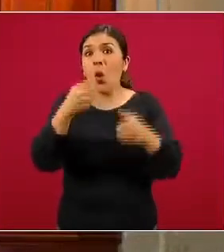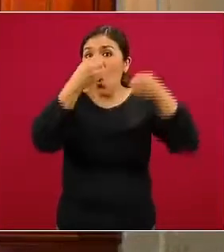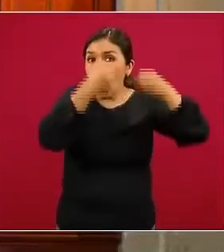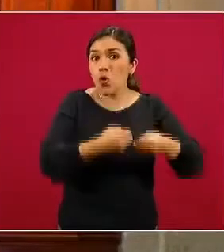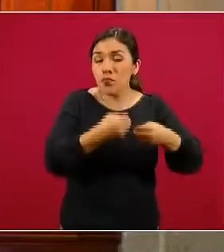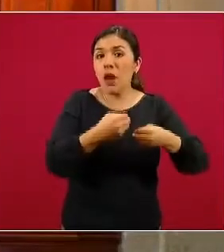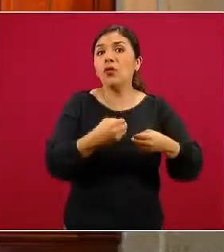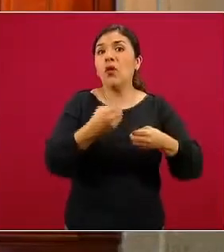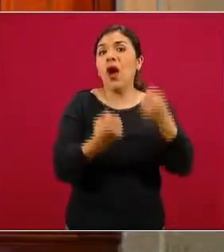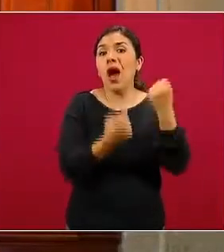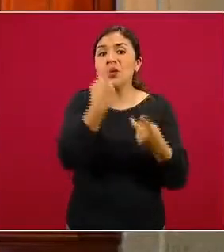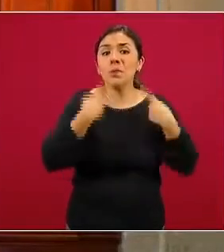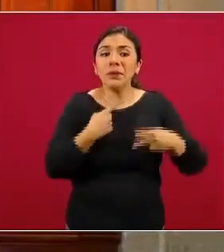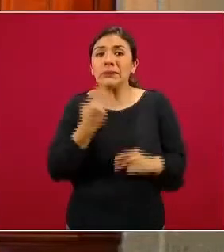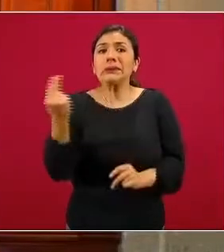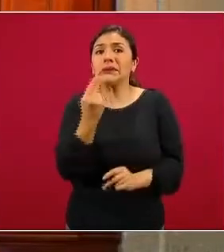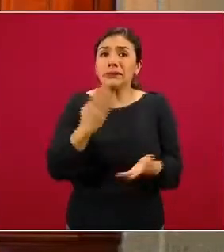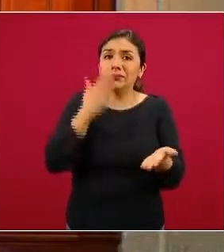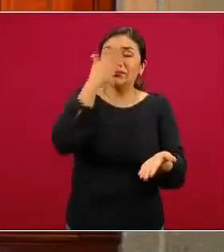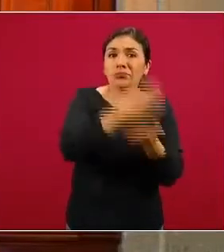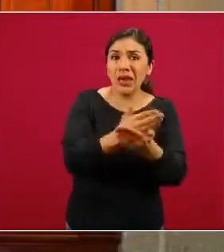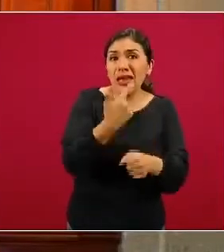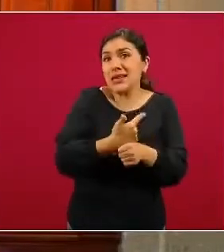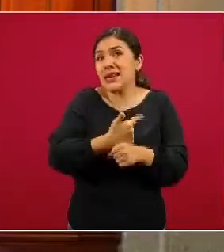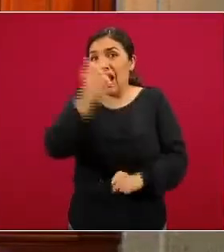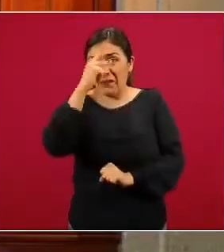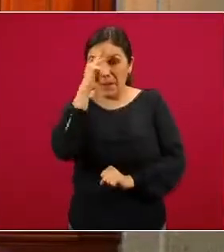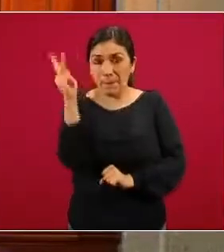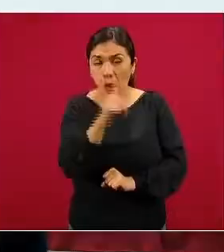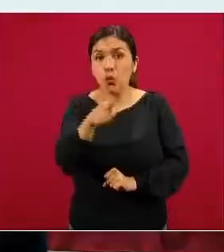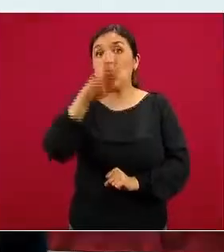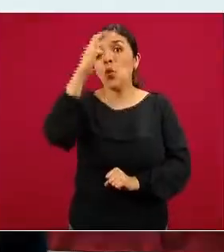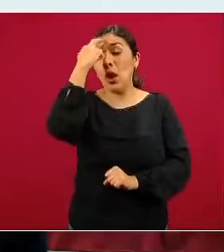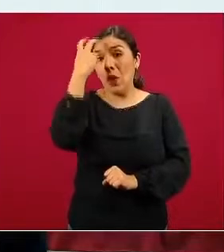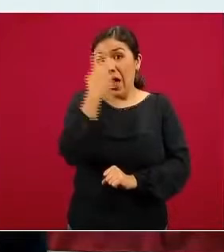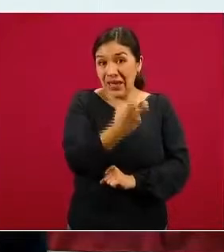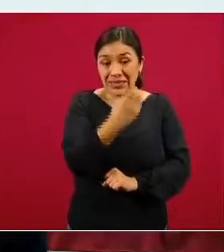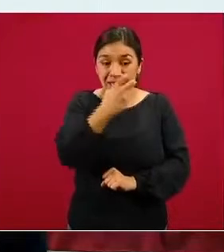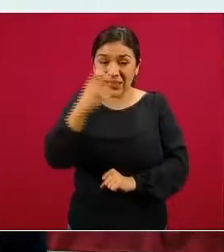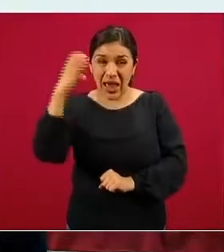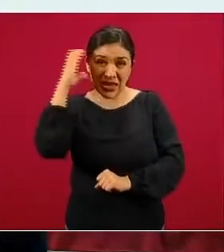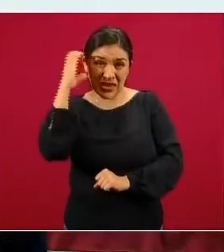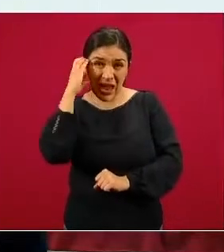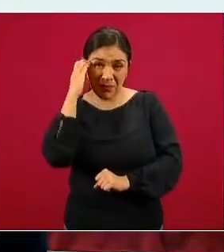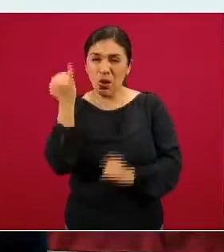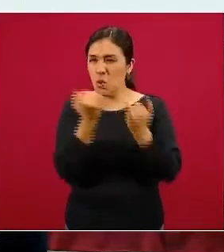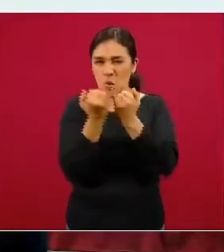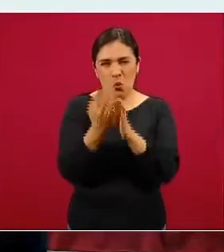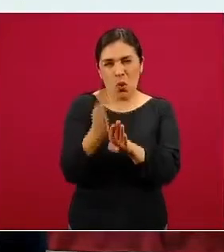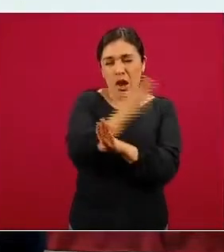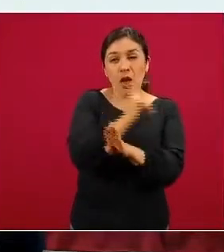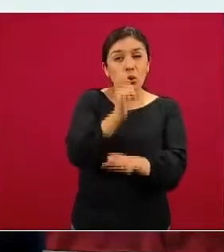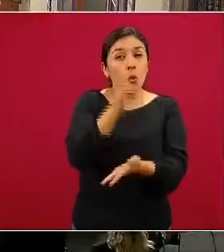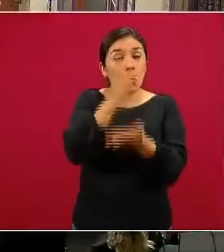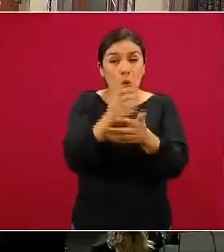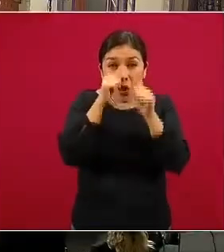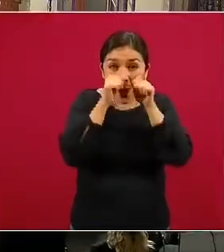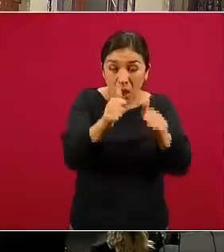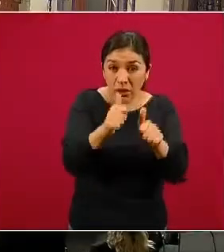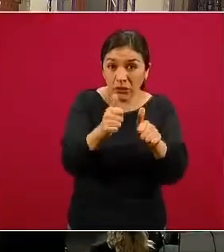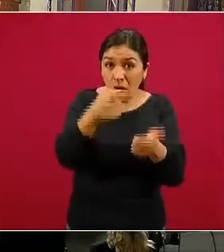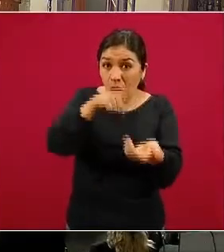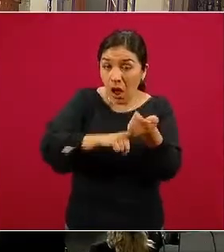con infección respiratoria aguda grave. Recordemos que estas camas y las anteriores no se enfocan solo a los